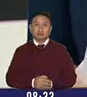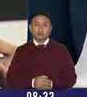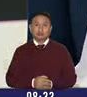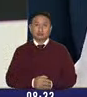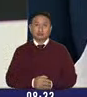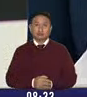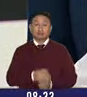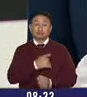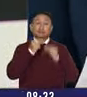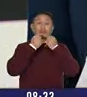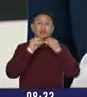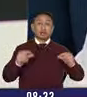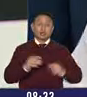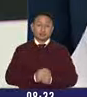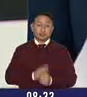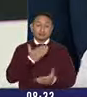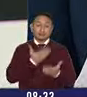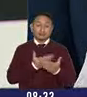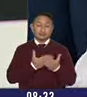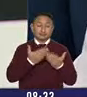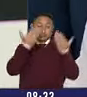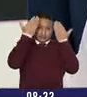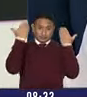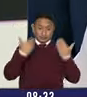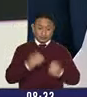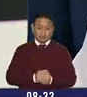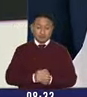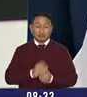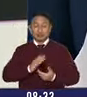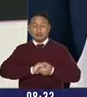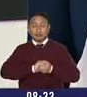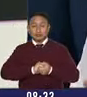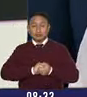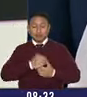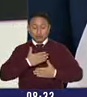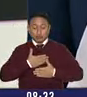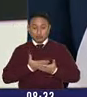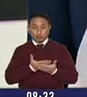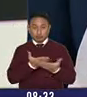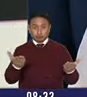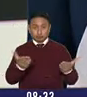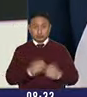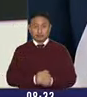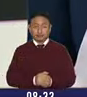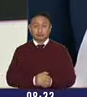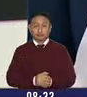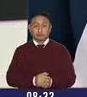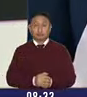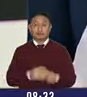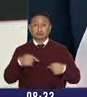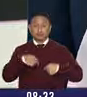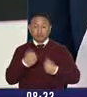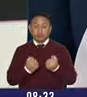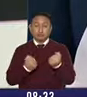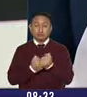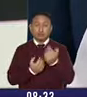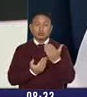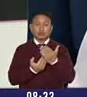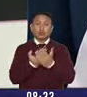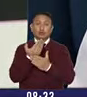Chayachipani. Muchísimas gracias, querida Diana. Extender un sincero saludo de quienes habla Guillermo Churuchumbi, que apuesta en la